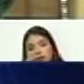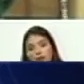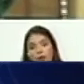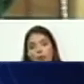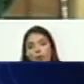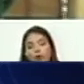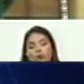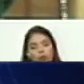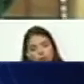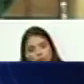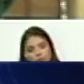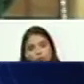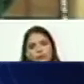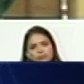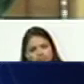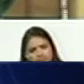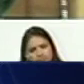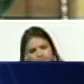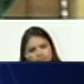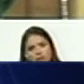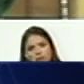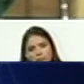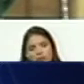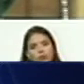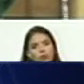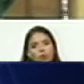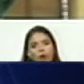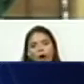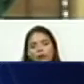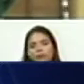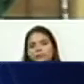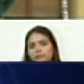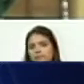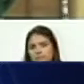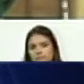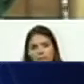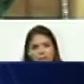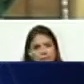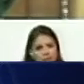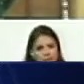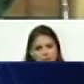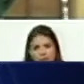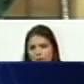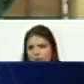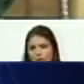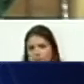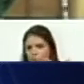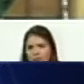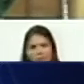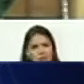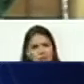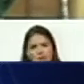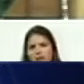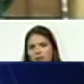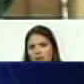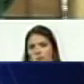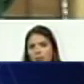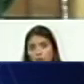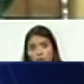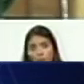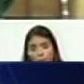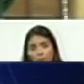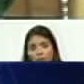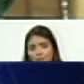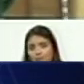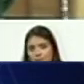soberano. Ratificamos de igual manera que no será el presidente Donald Trump ni nadie en este mundo que pueda